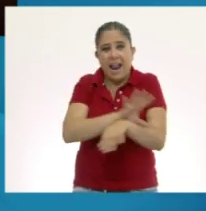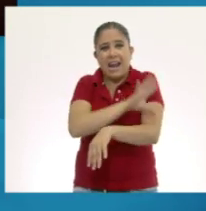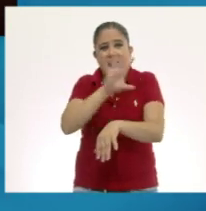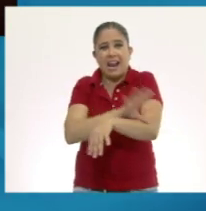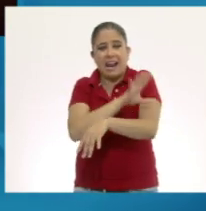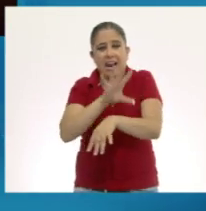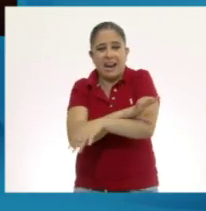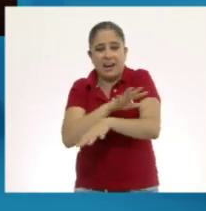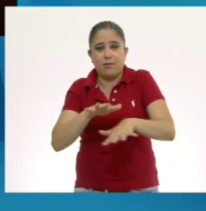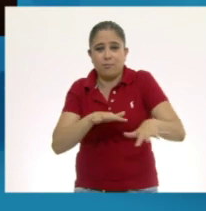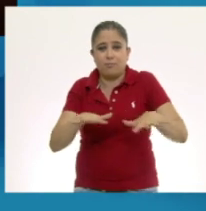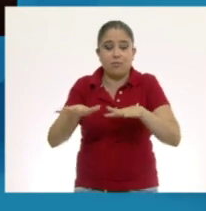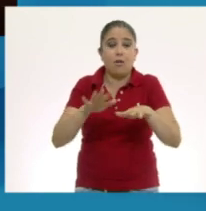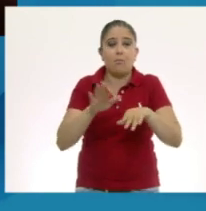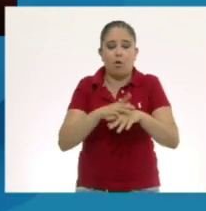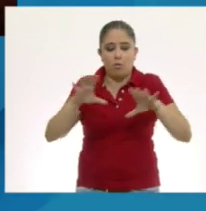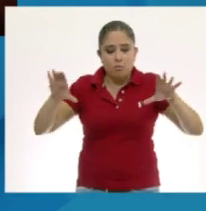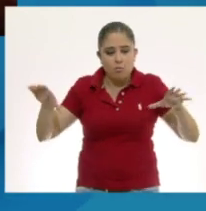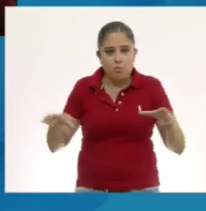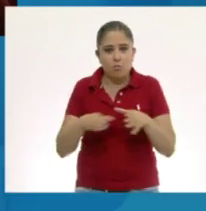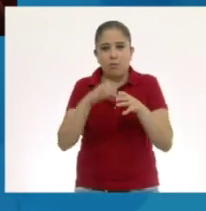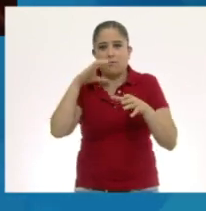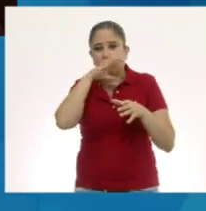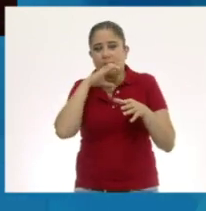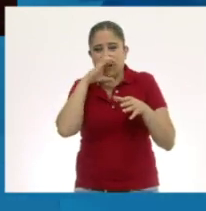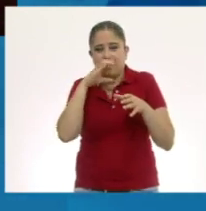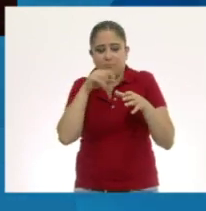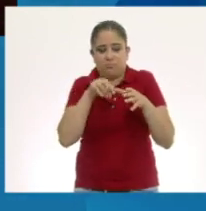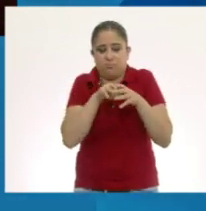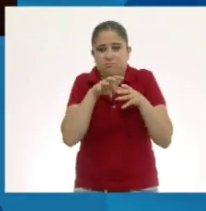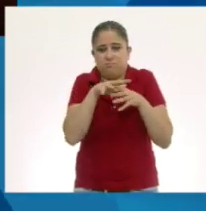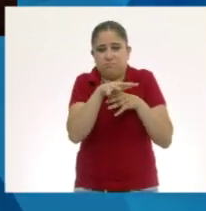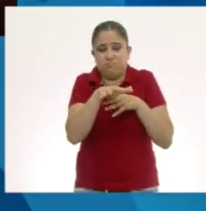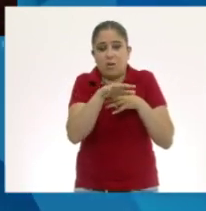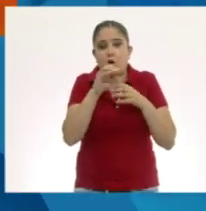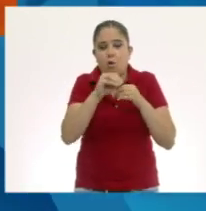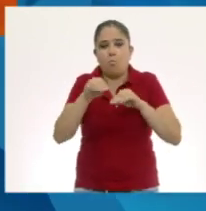debido a la actividad volcánica o al movimiento de placas tectónicas.